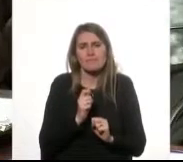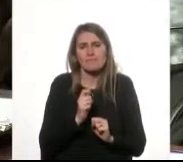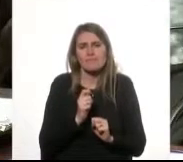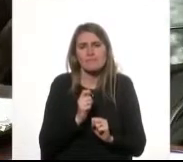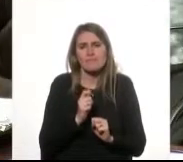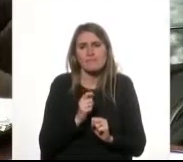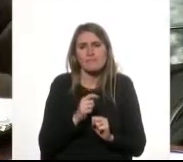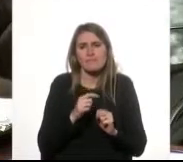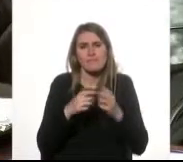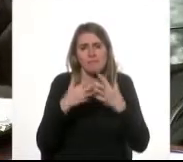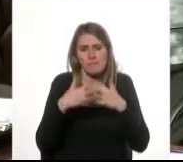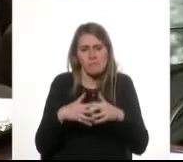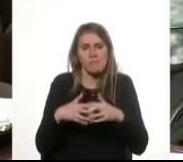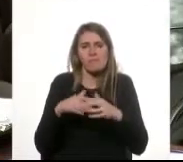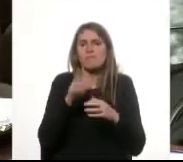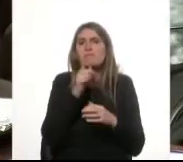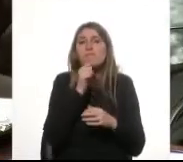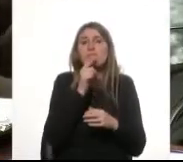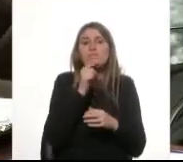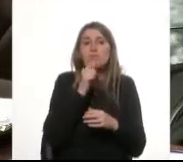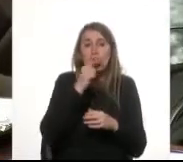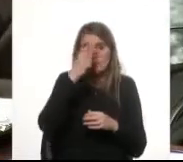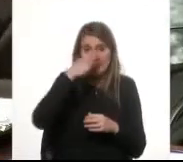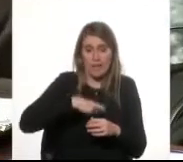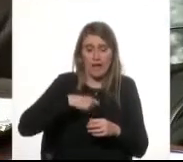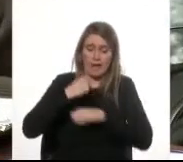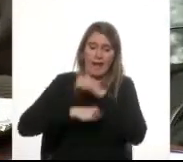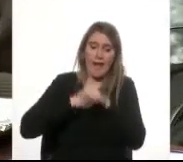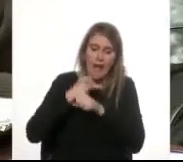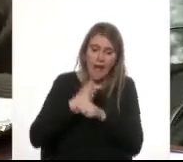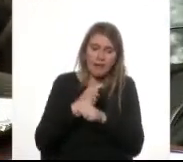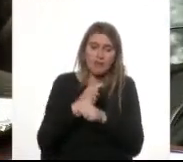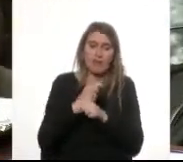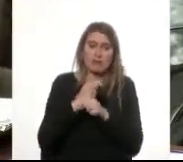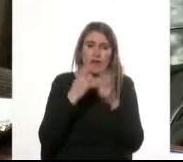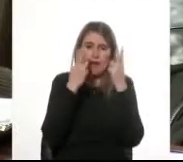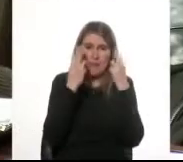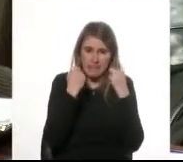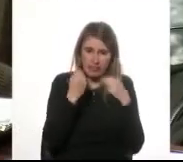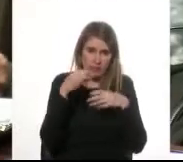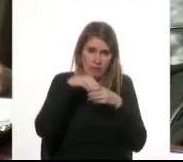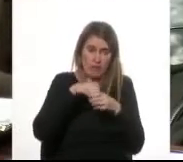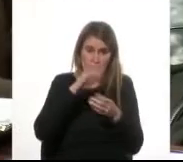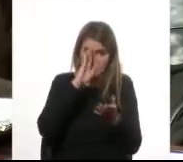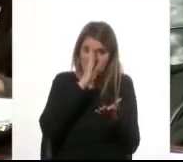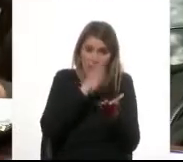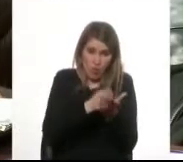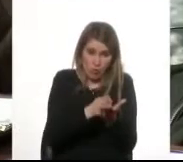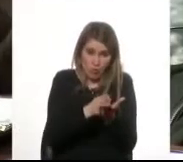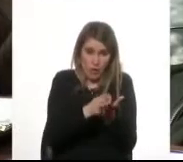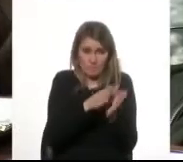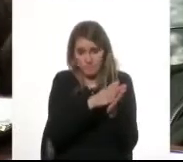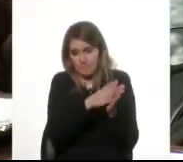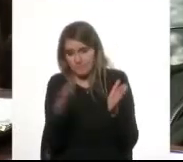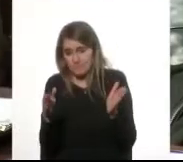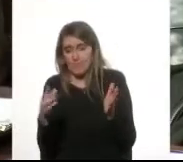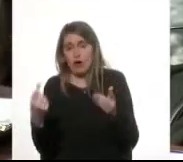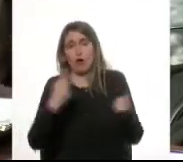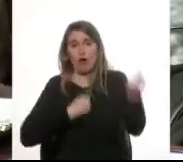que un engranaje policial embebido de años de represión para con